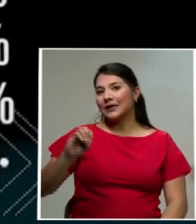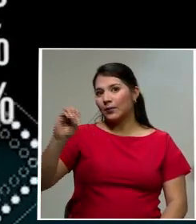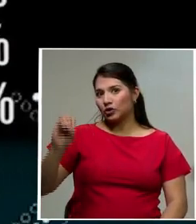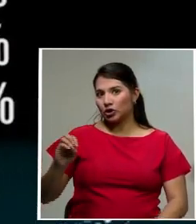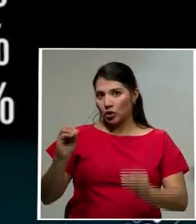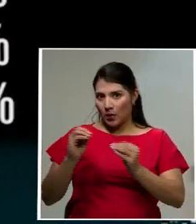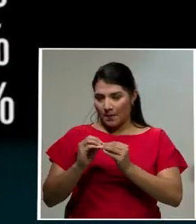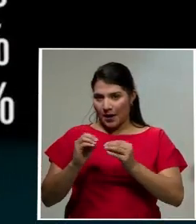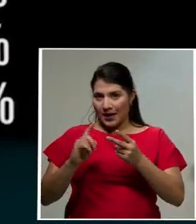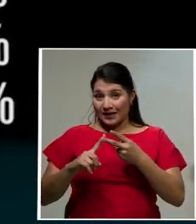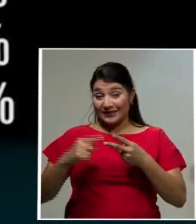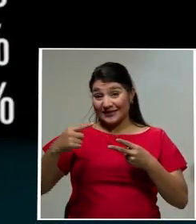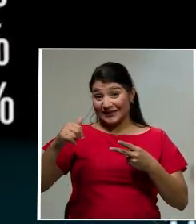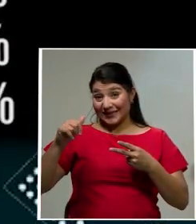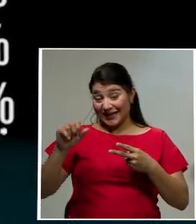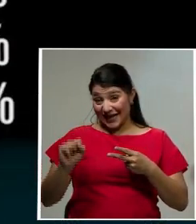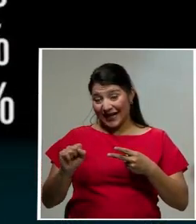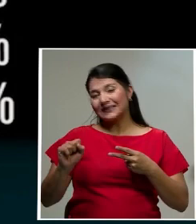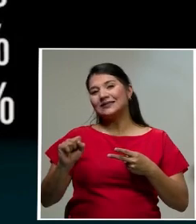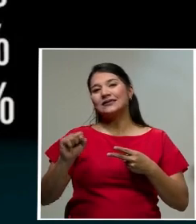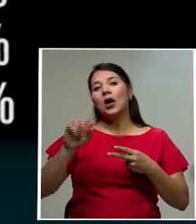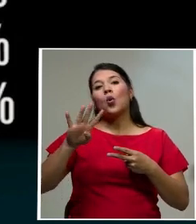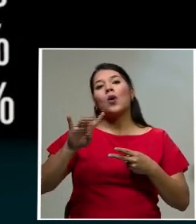18,60%, gas licuado con un aumento de